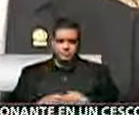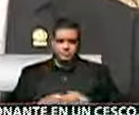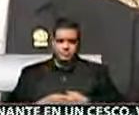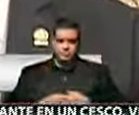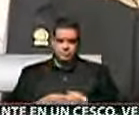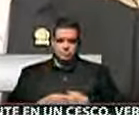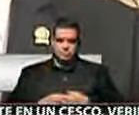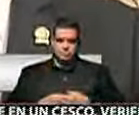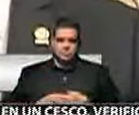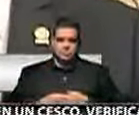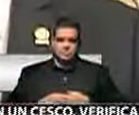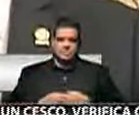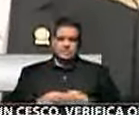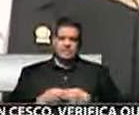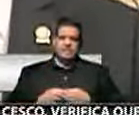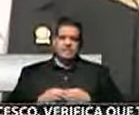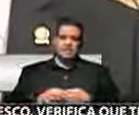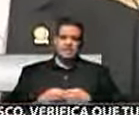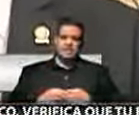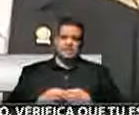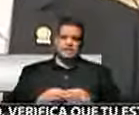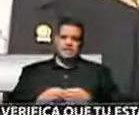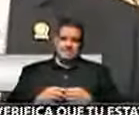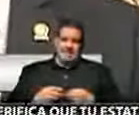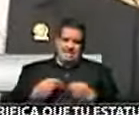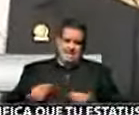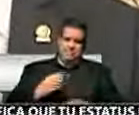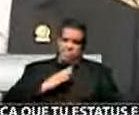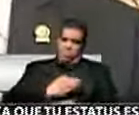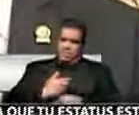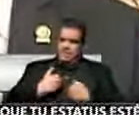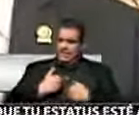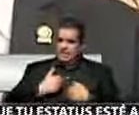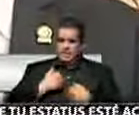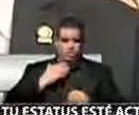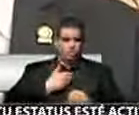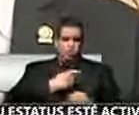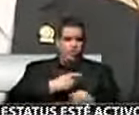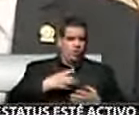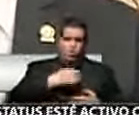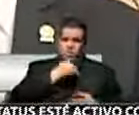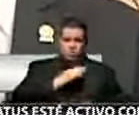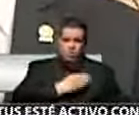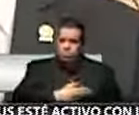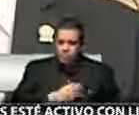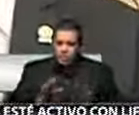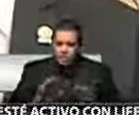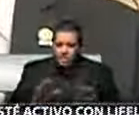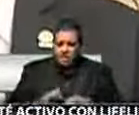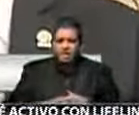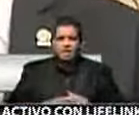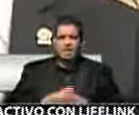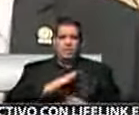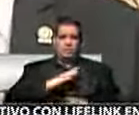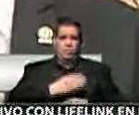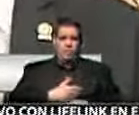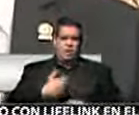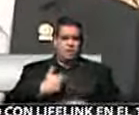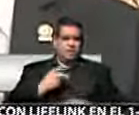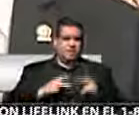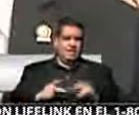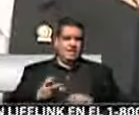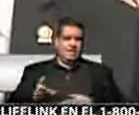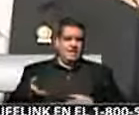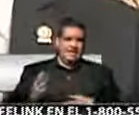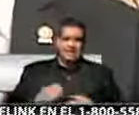activa donde se le da el poder a quien tiene el poder el poder nosotros tenemos los legisladores eso estamos aquí porque la gente nos elige y